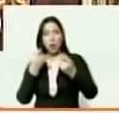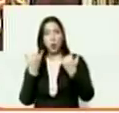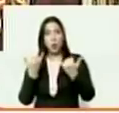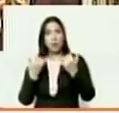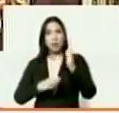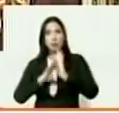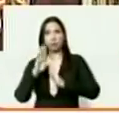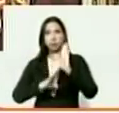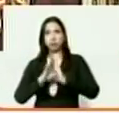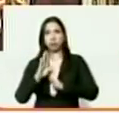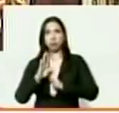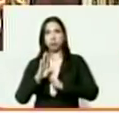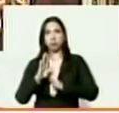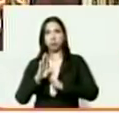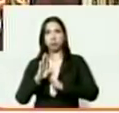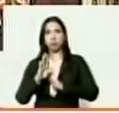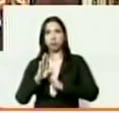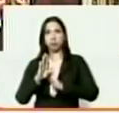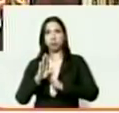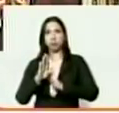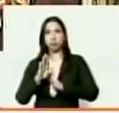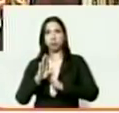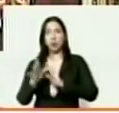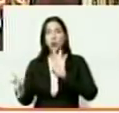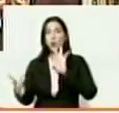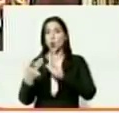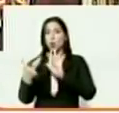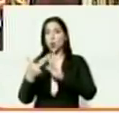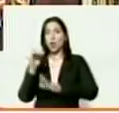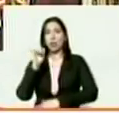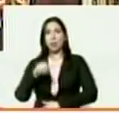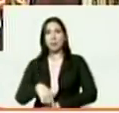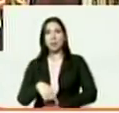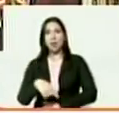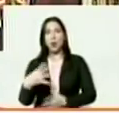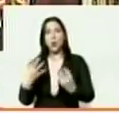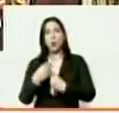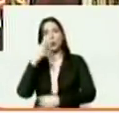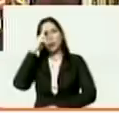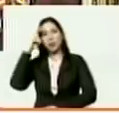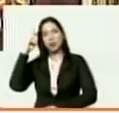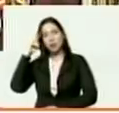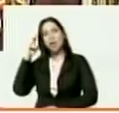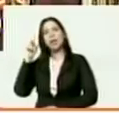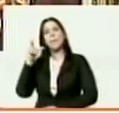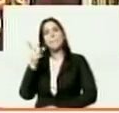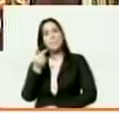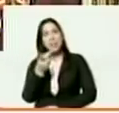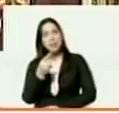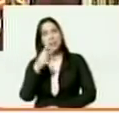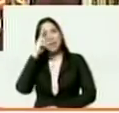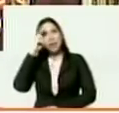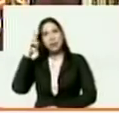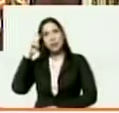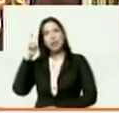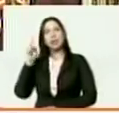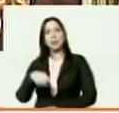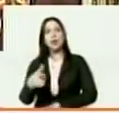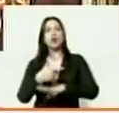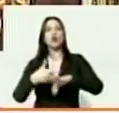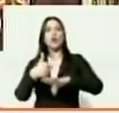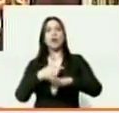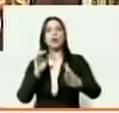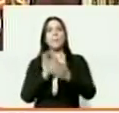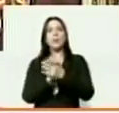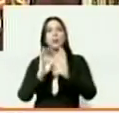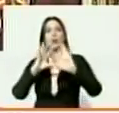desarrollo, y está en contacto también junto a la Cancillería, el Canciller, los Vicecancilleres, con los gobiernos amigos del